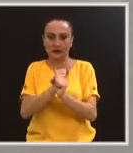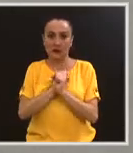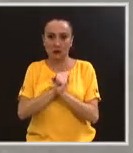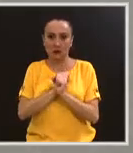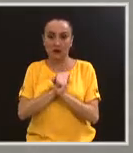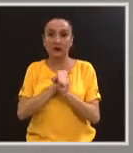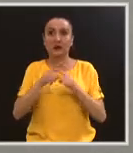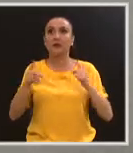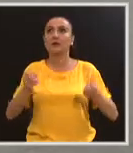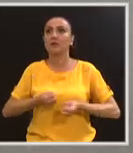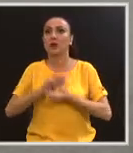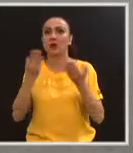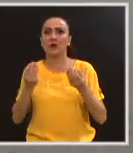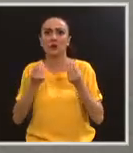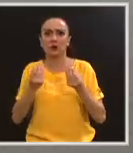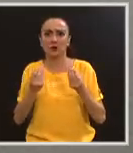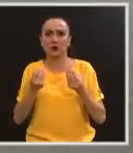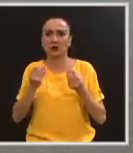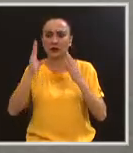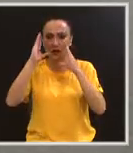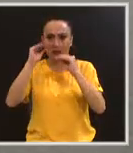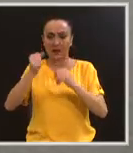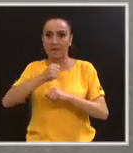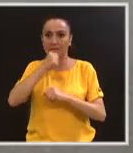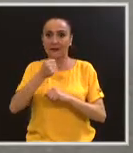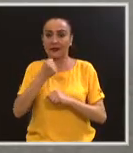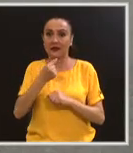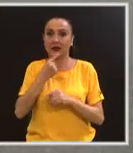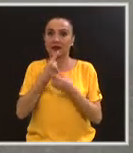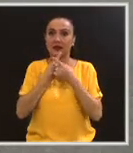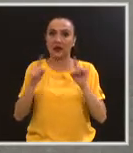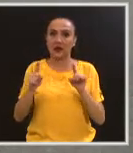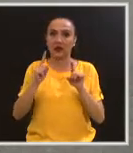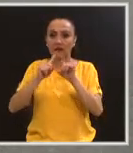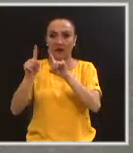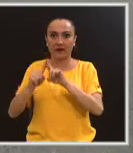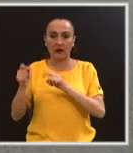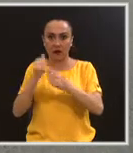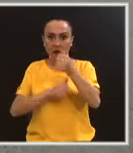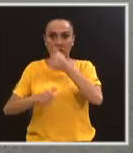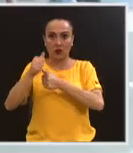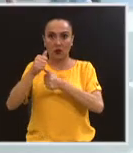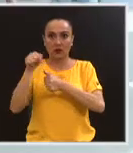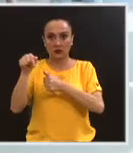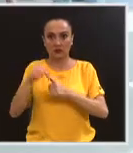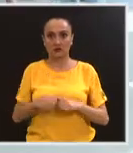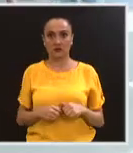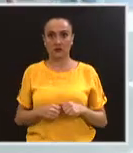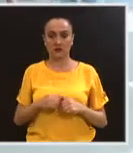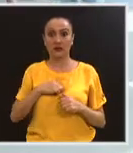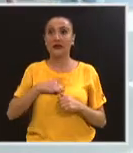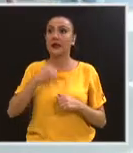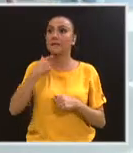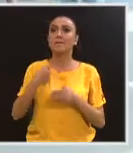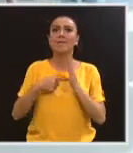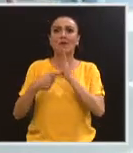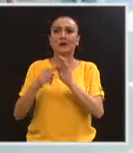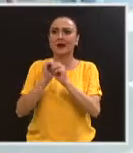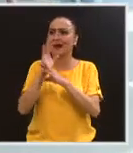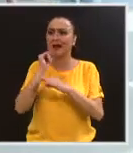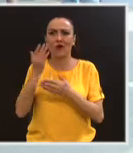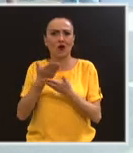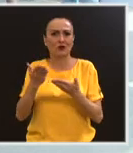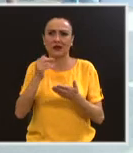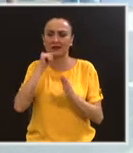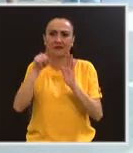aún se han publicado muchas notas de prensa que plasman declaraciones de las distintas autoridades competentes que muestran claras desavenencias